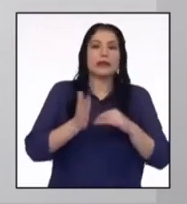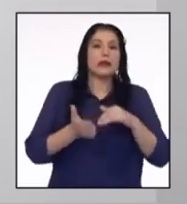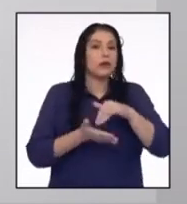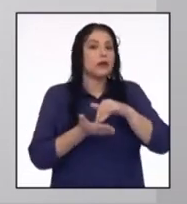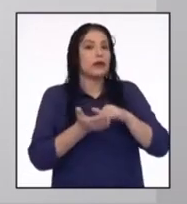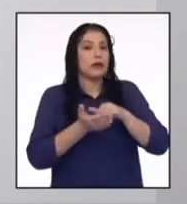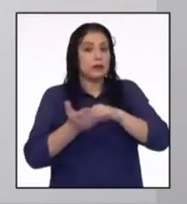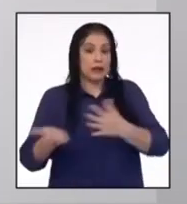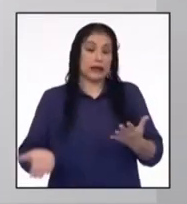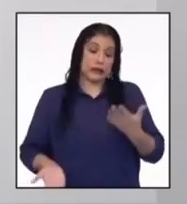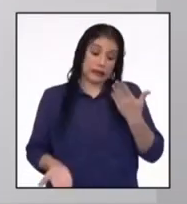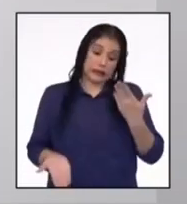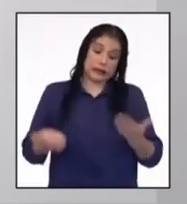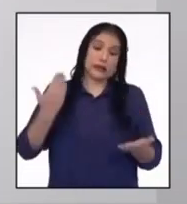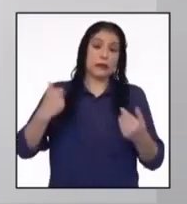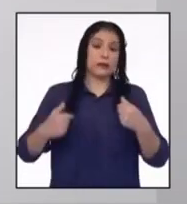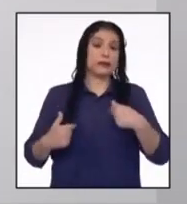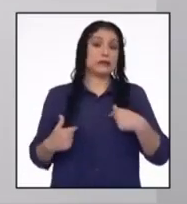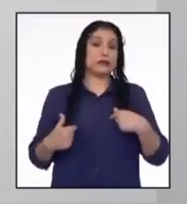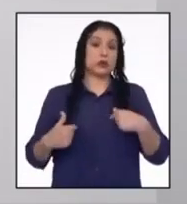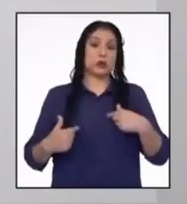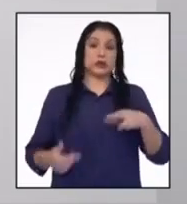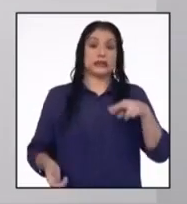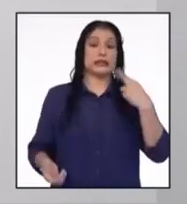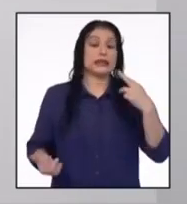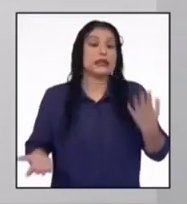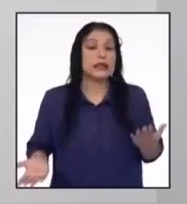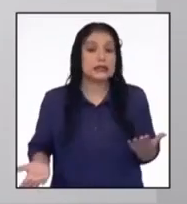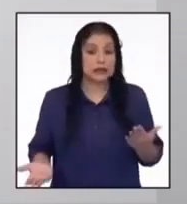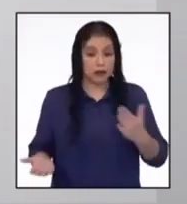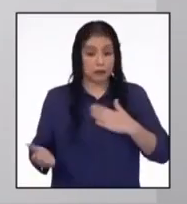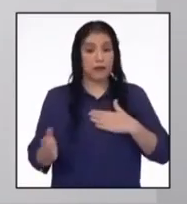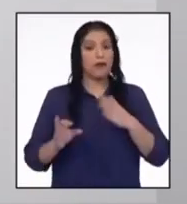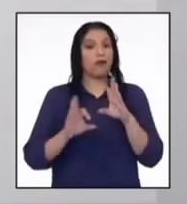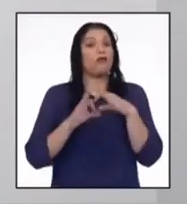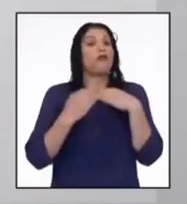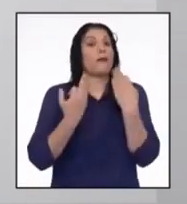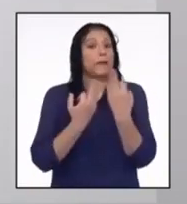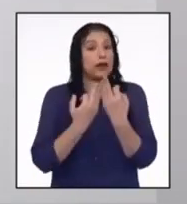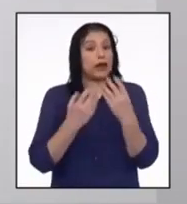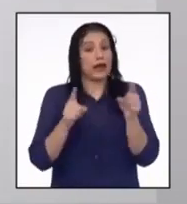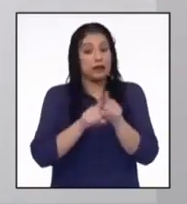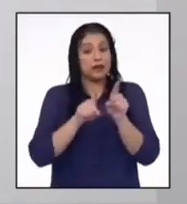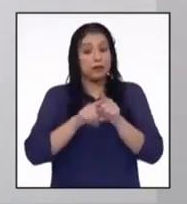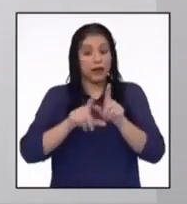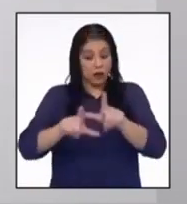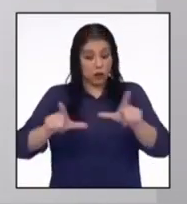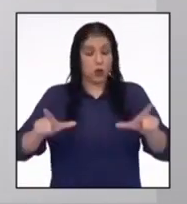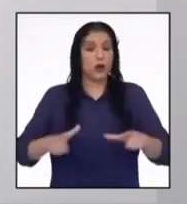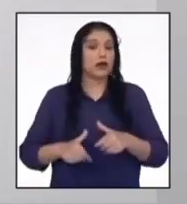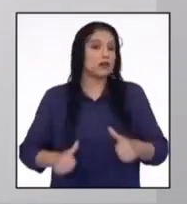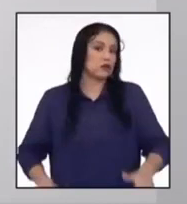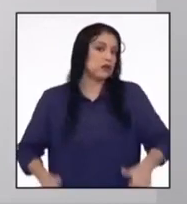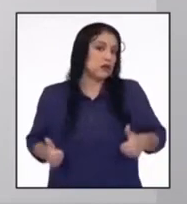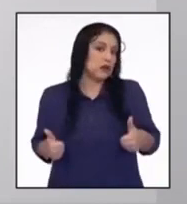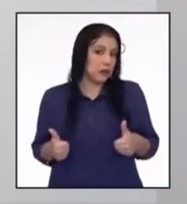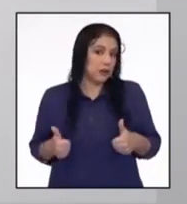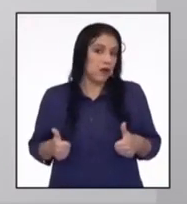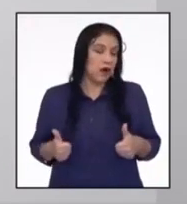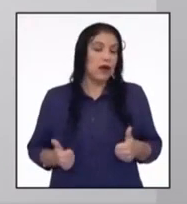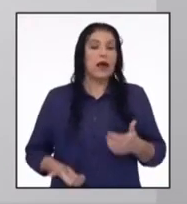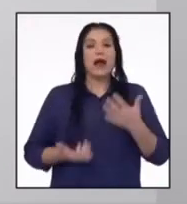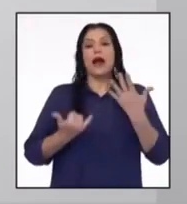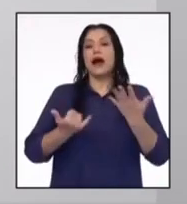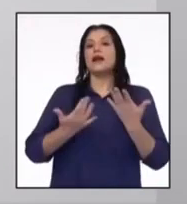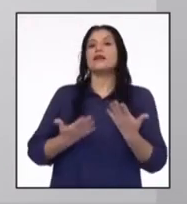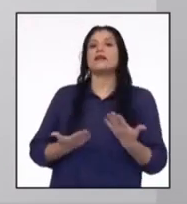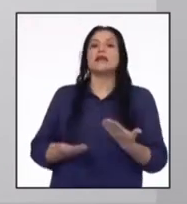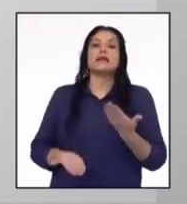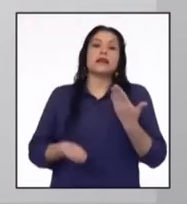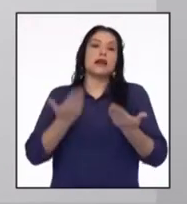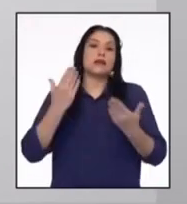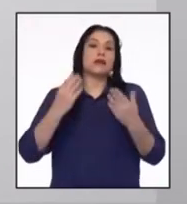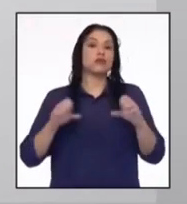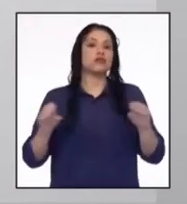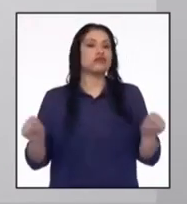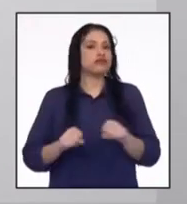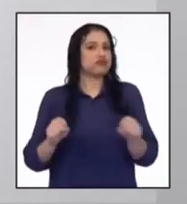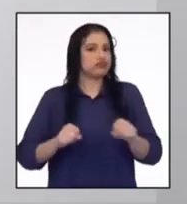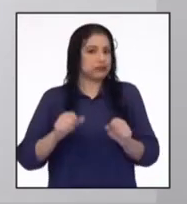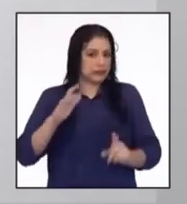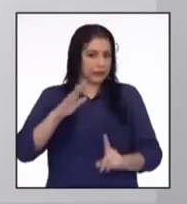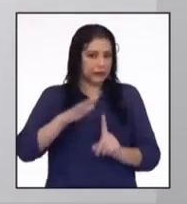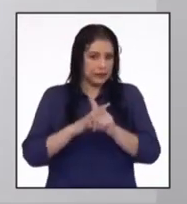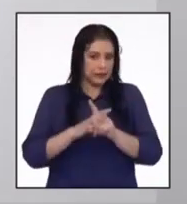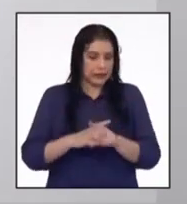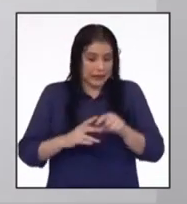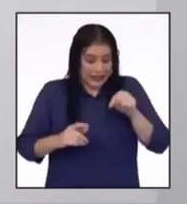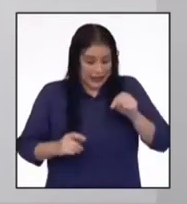vulnerabilidad al que pueden estar expuestas nuestra familia y localidad, en este caso ante un sismo.